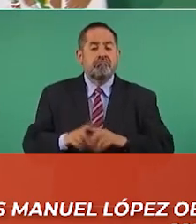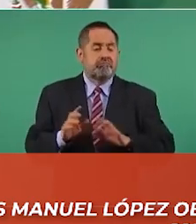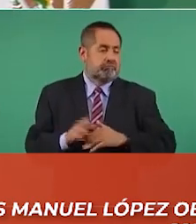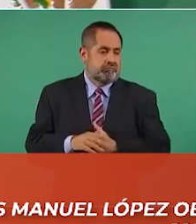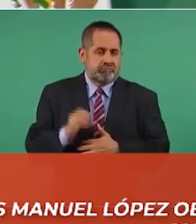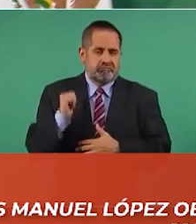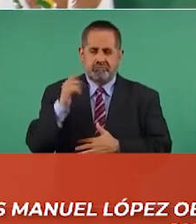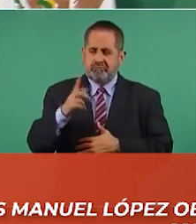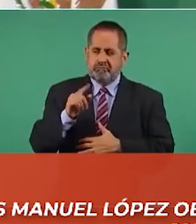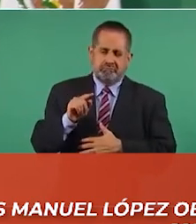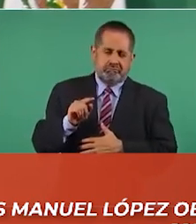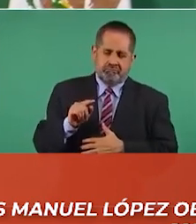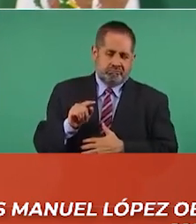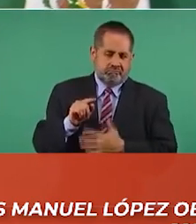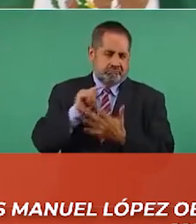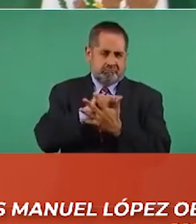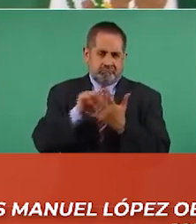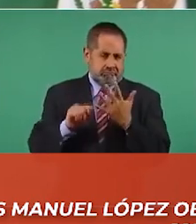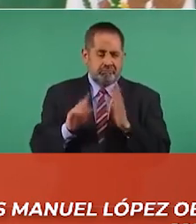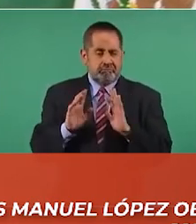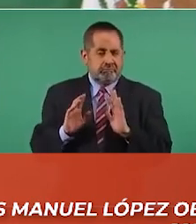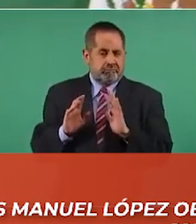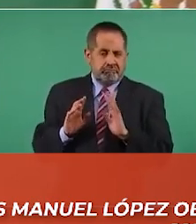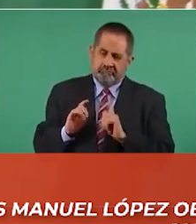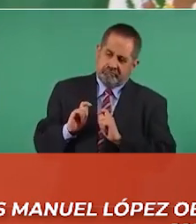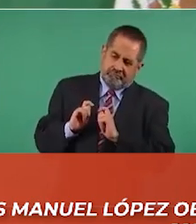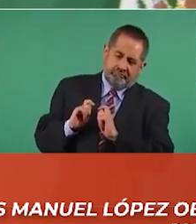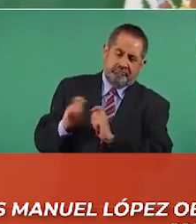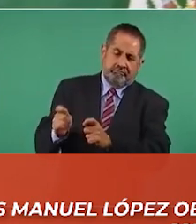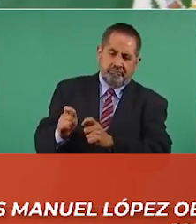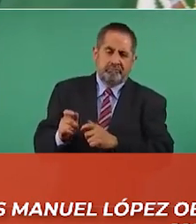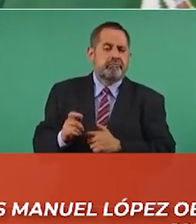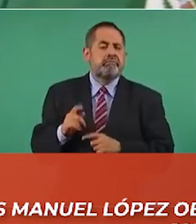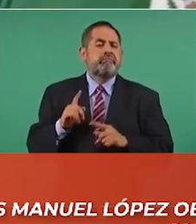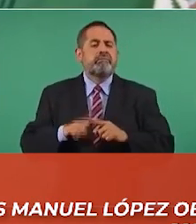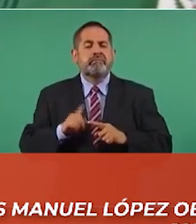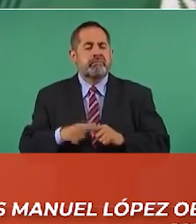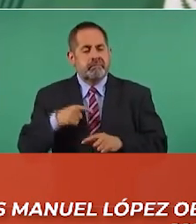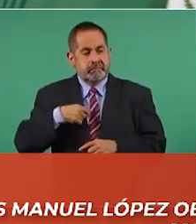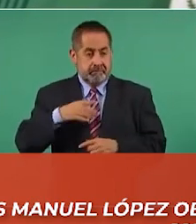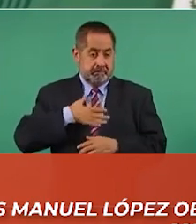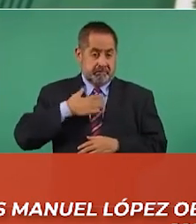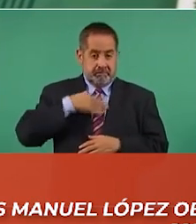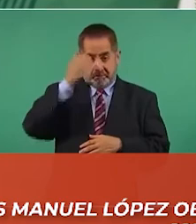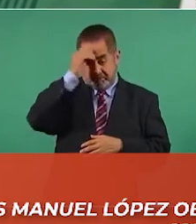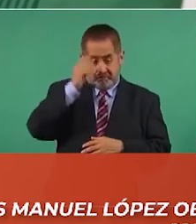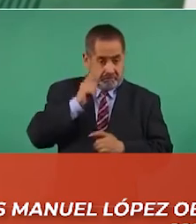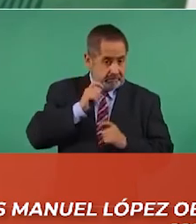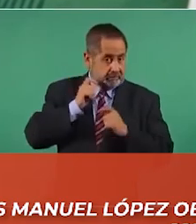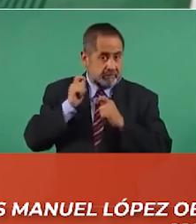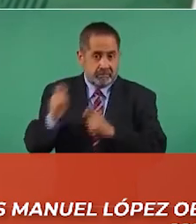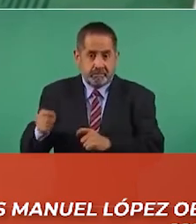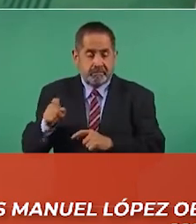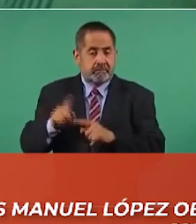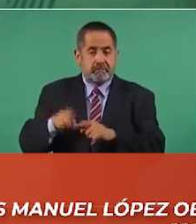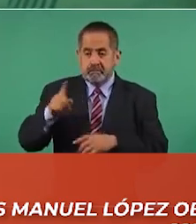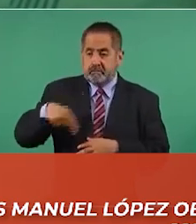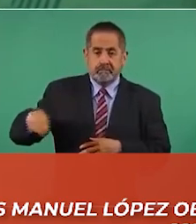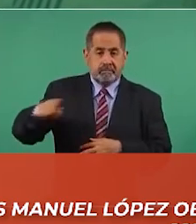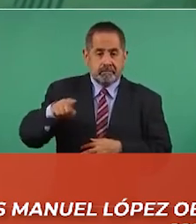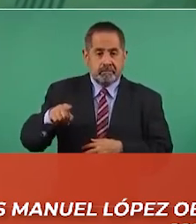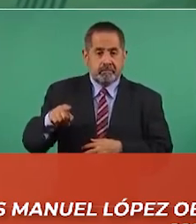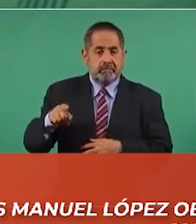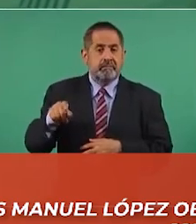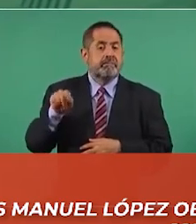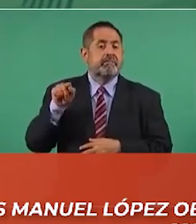en alguna de las disciplinas de la ciencia, diría a los